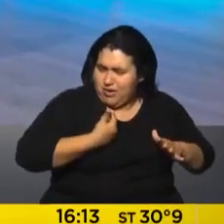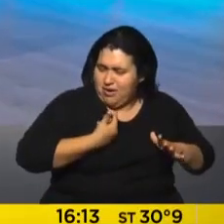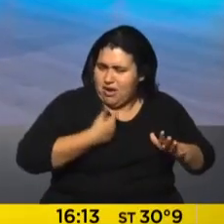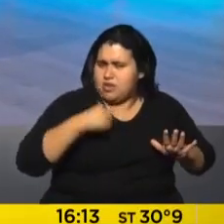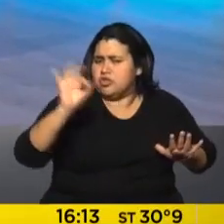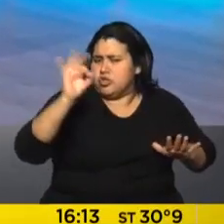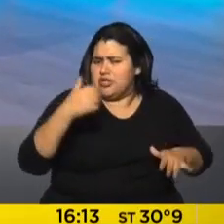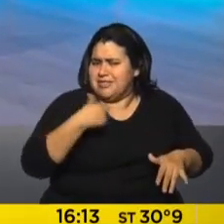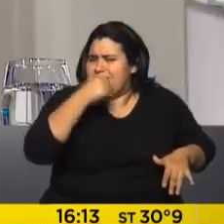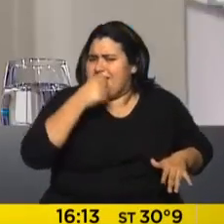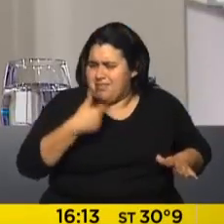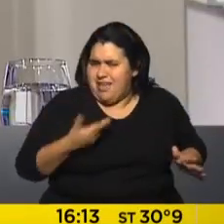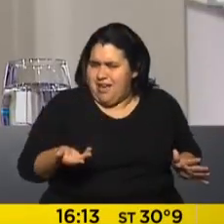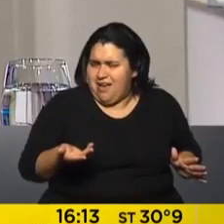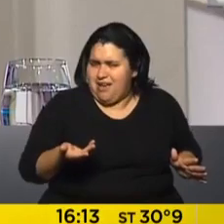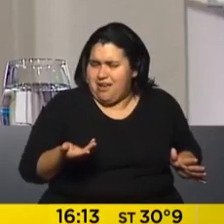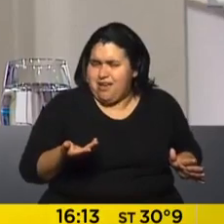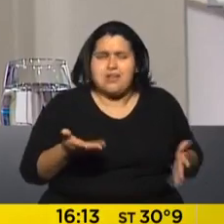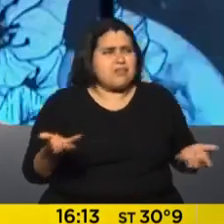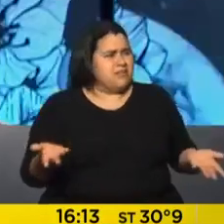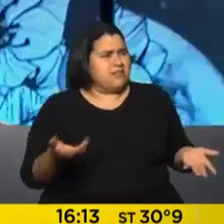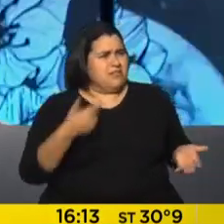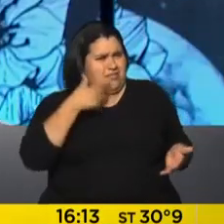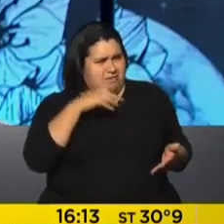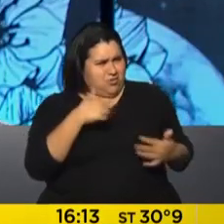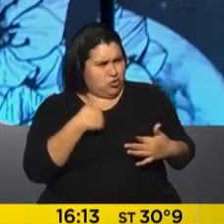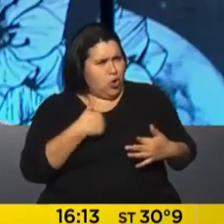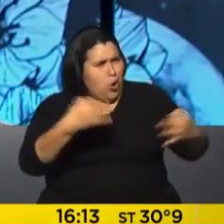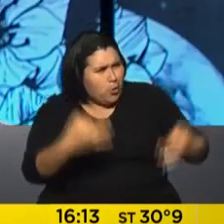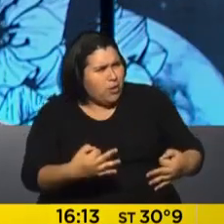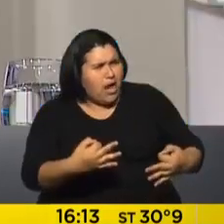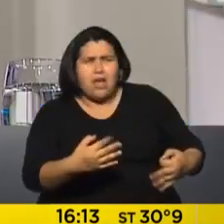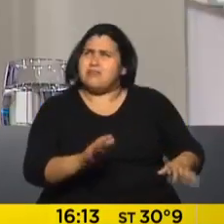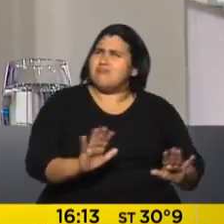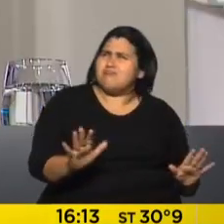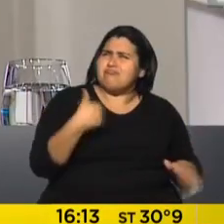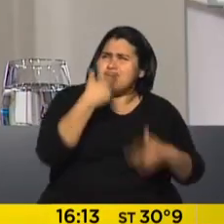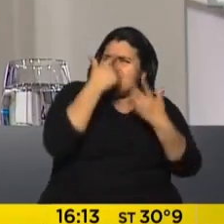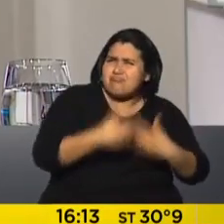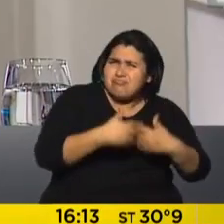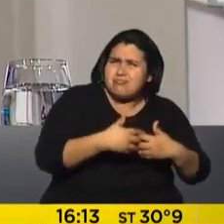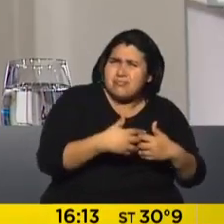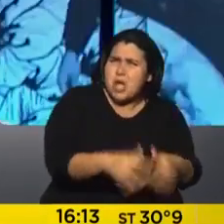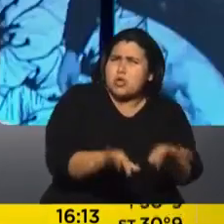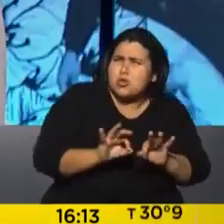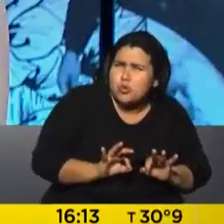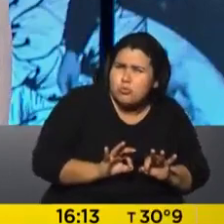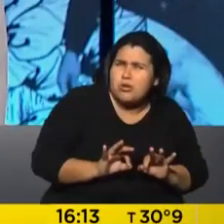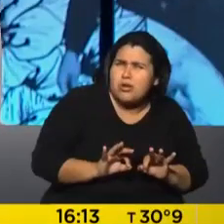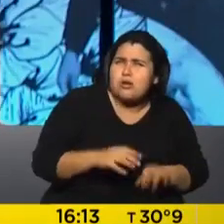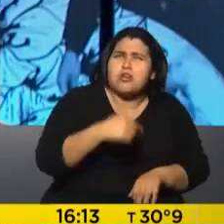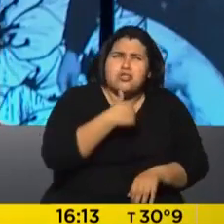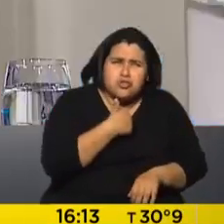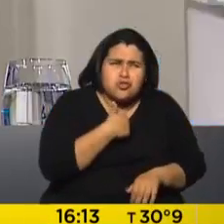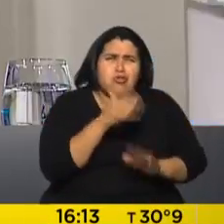cantar. Y de repente decir, ¿lo hago del todo bien? O sea, ¿alcanza? ¿Puedo yo componer